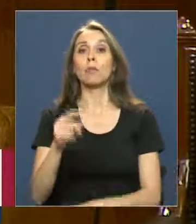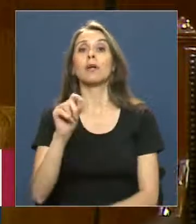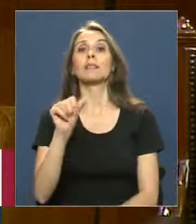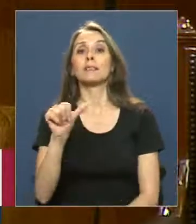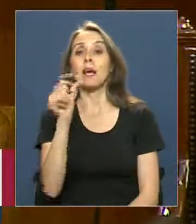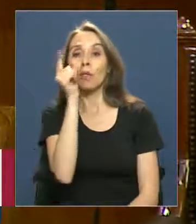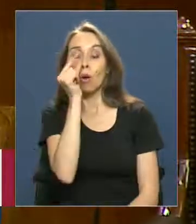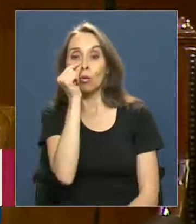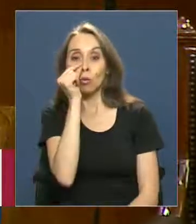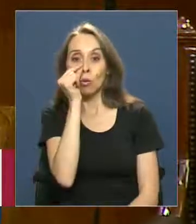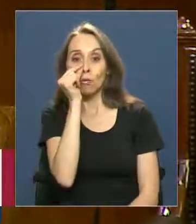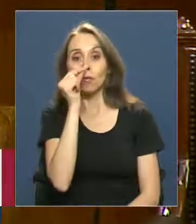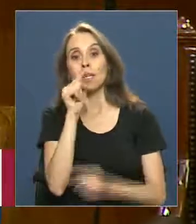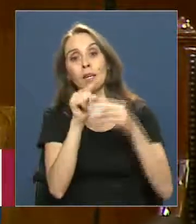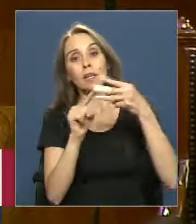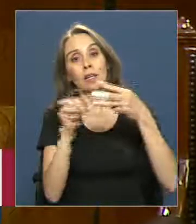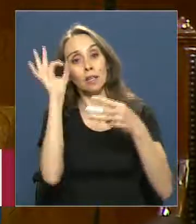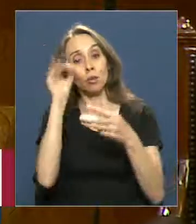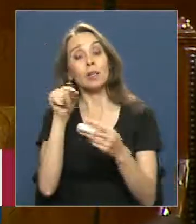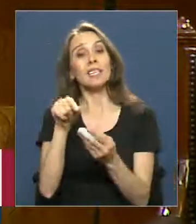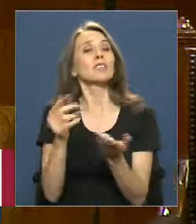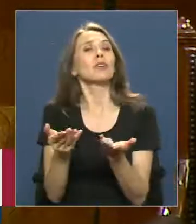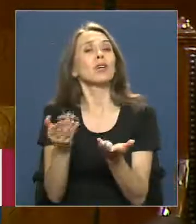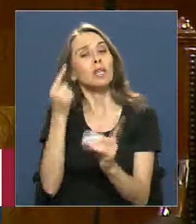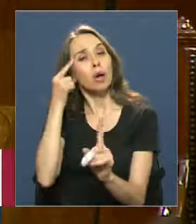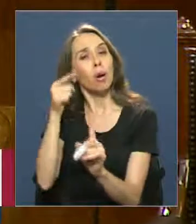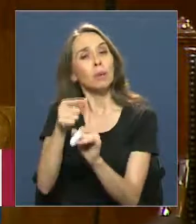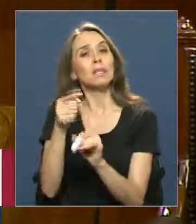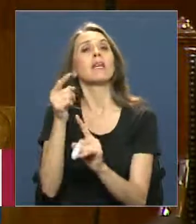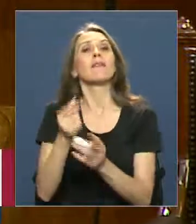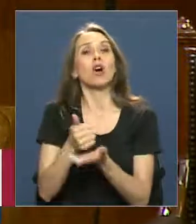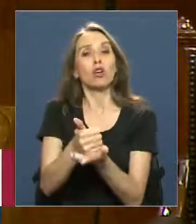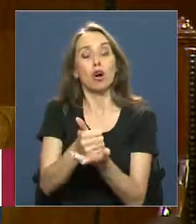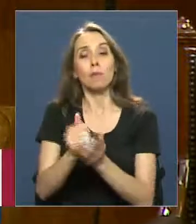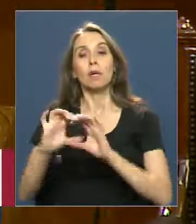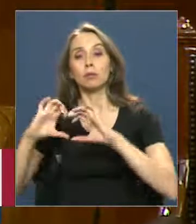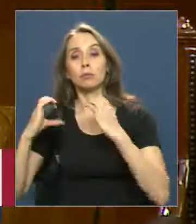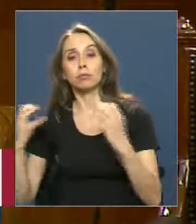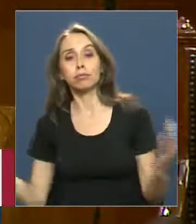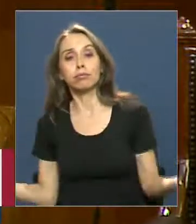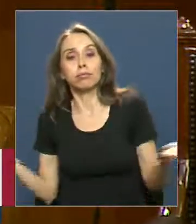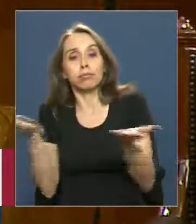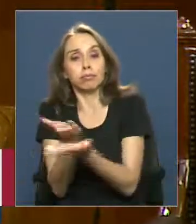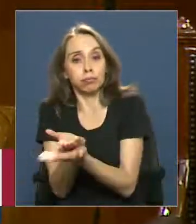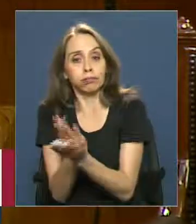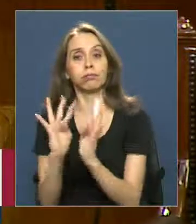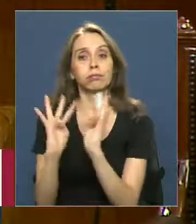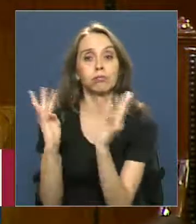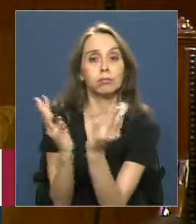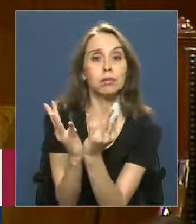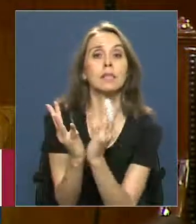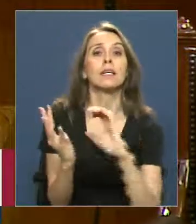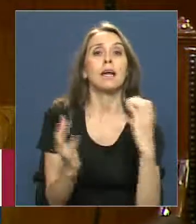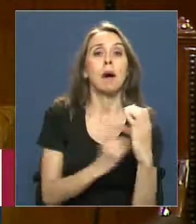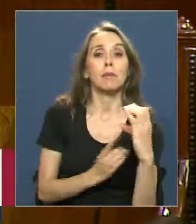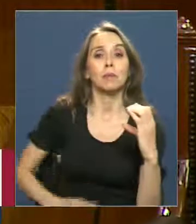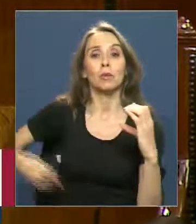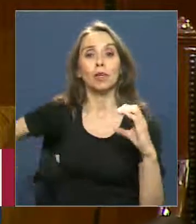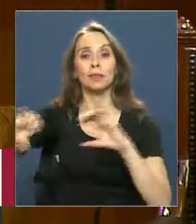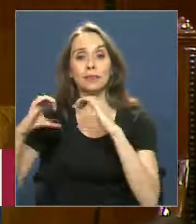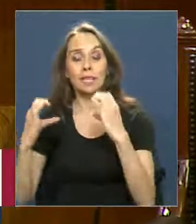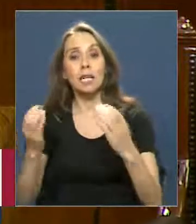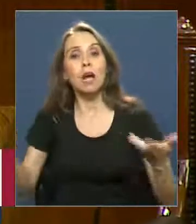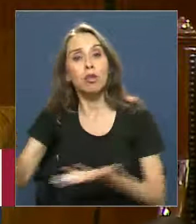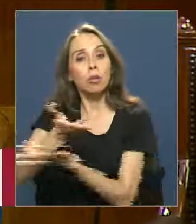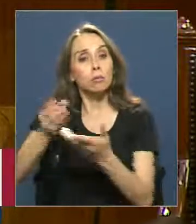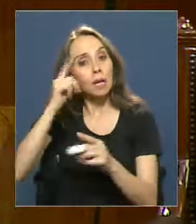respectivamente. Es una instancia de colaboración institucional integrada por senadores y diputados que ha permitido aunar criterios y acordar acciones